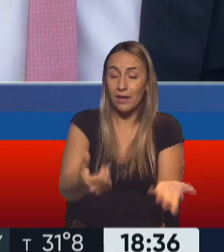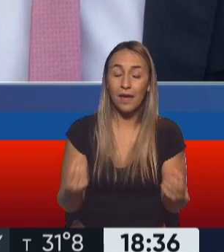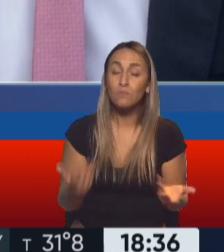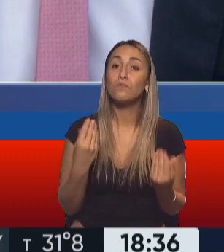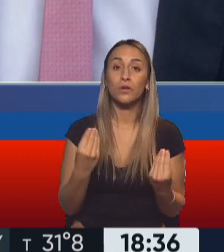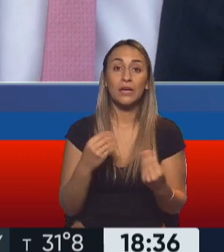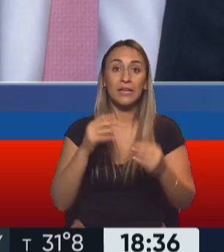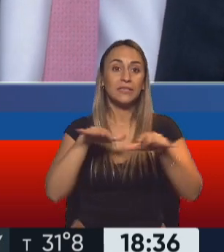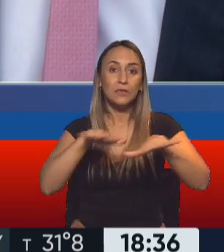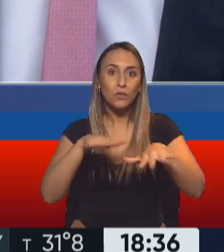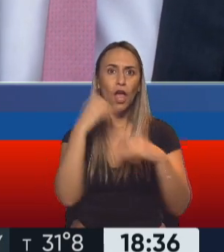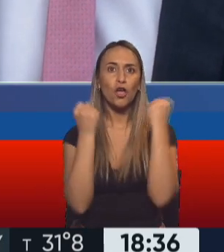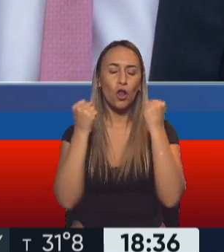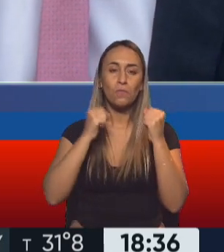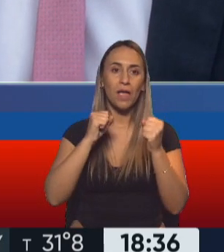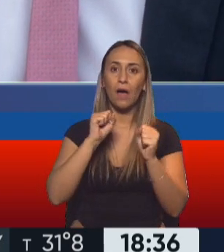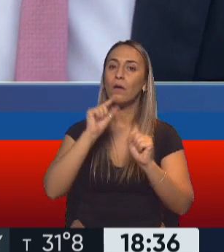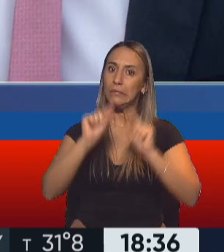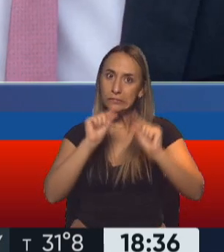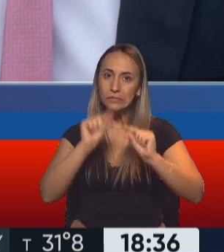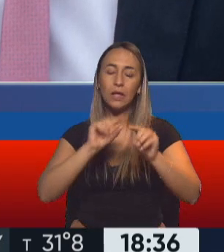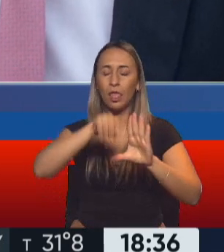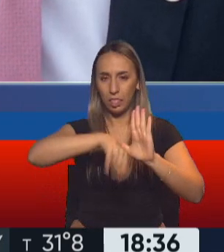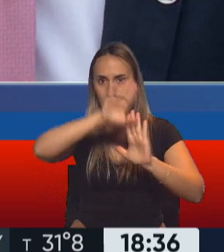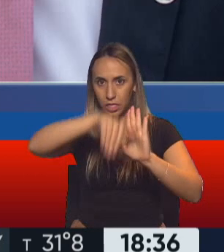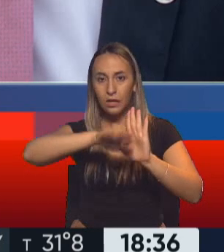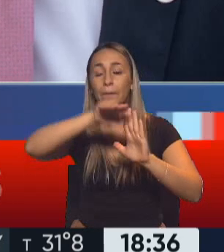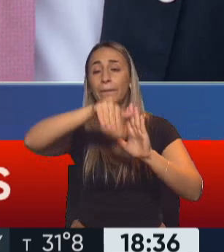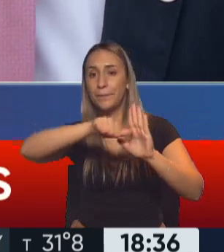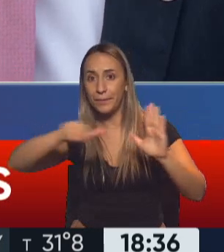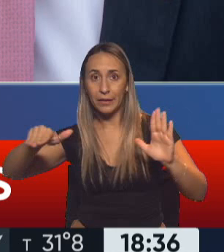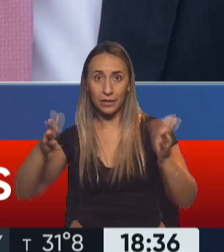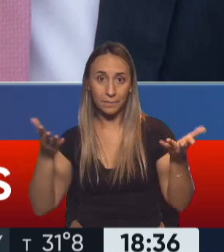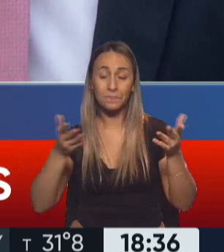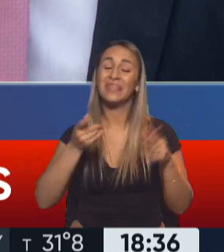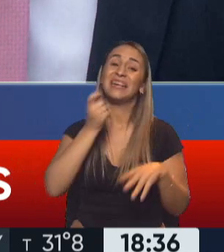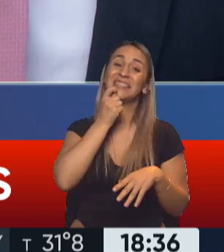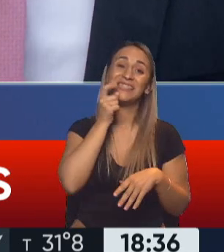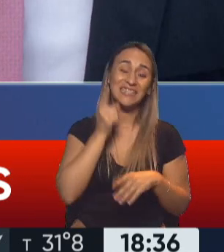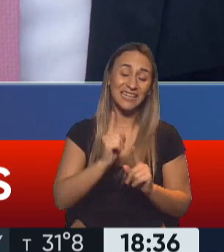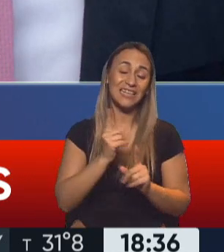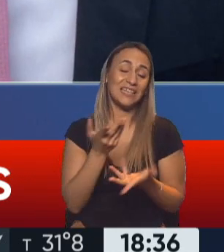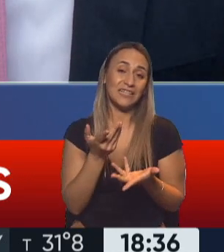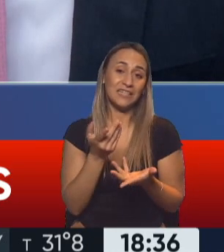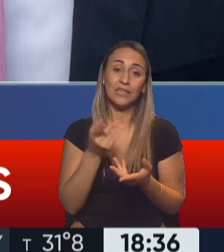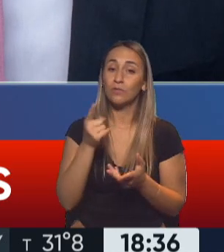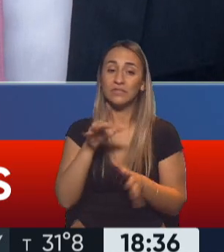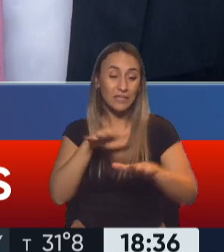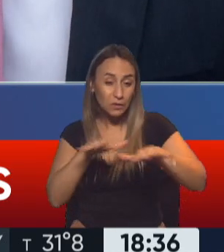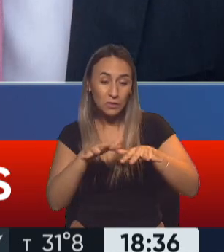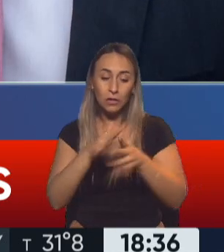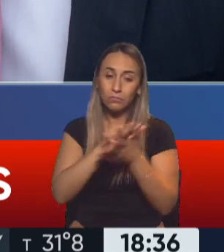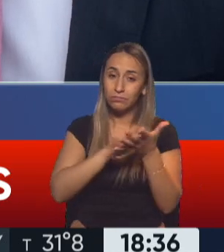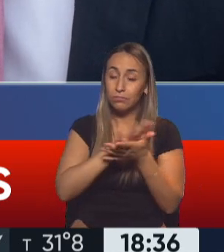segundo término, para cualquier gobierno y al que aspire llegar a hacerlo, seguramente tener ordenado esta situación es algo